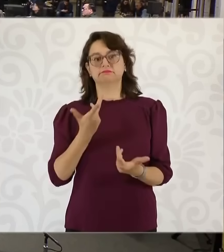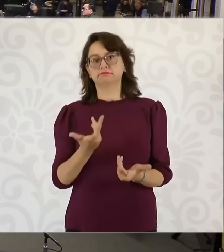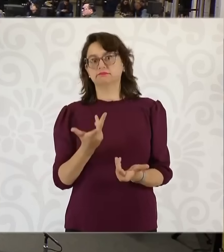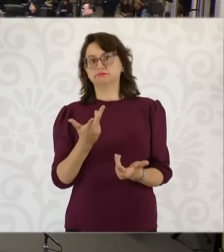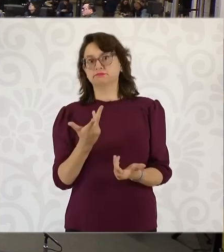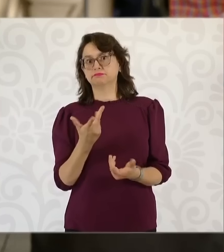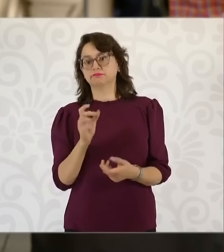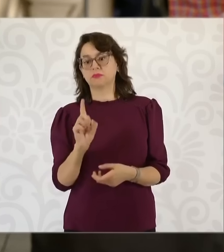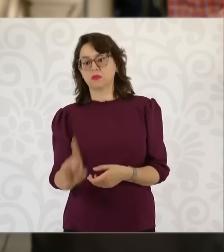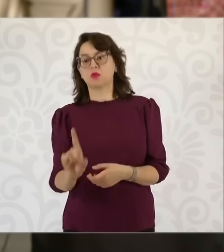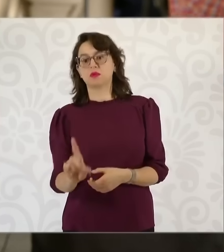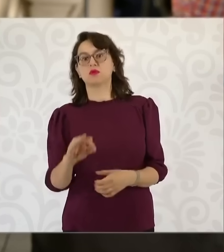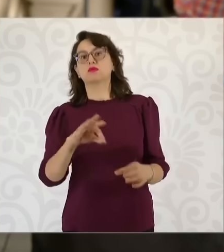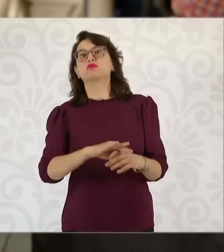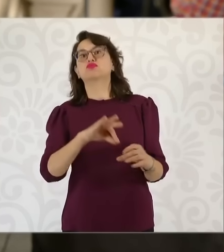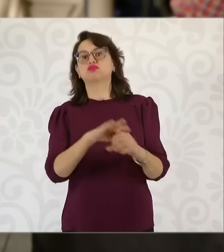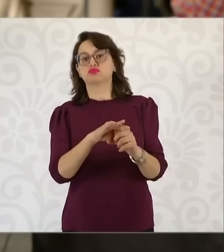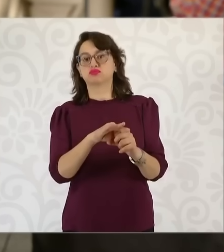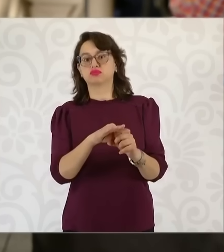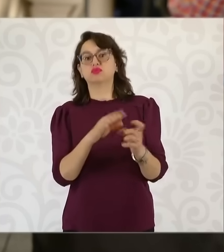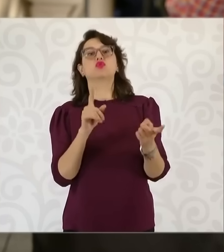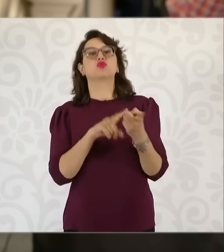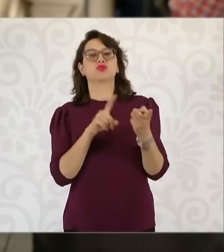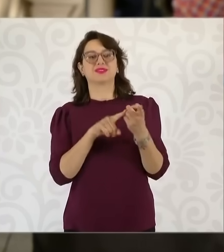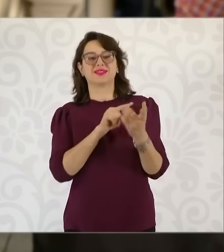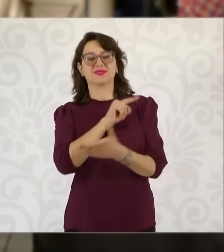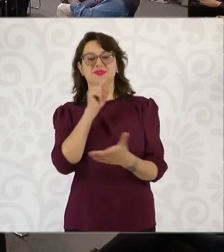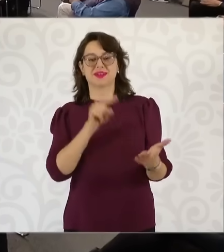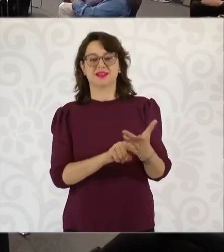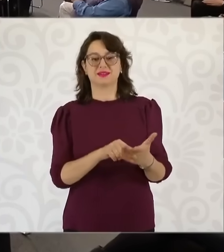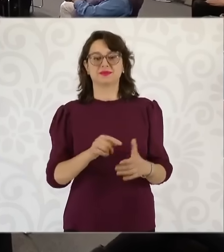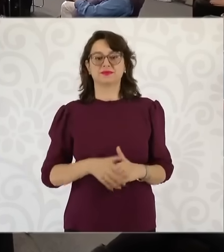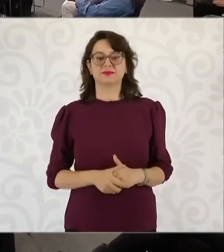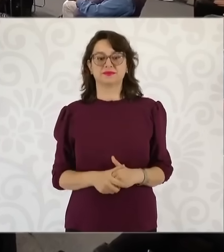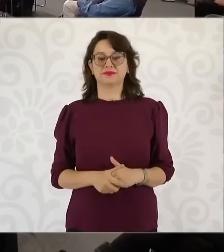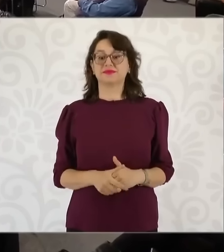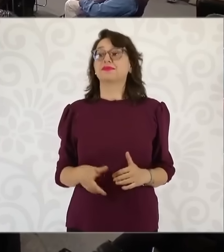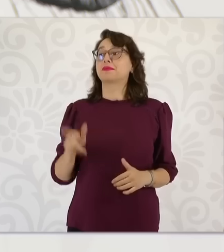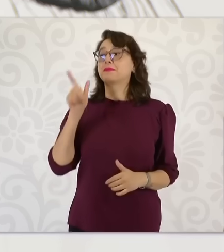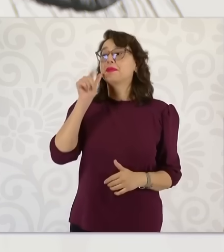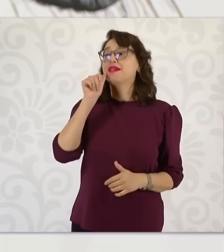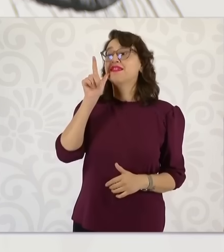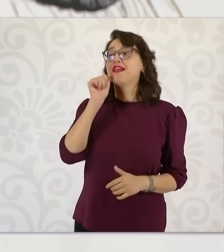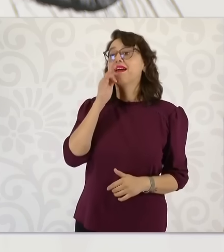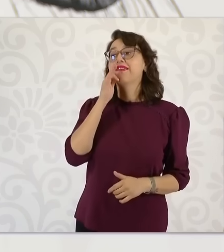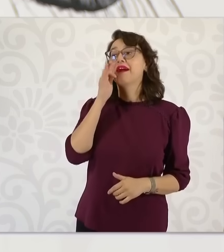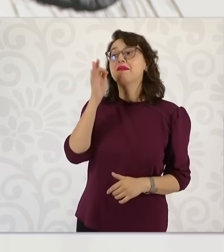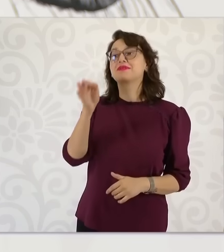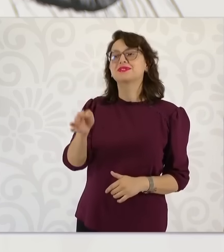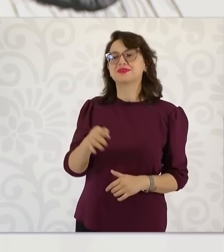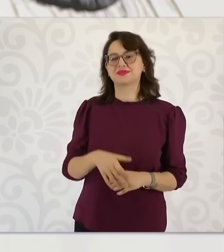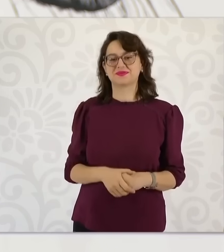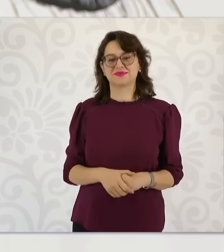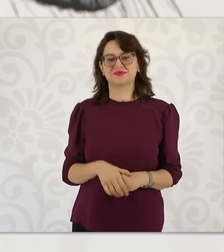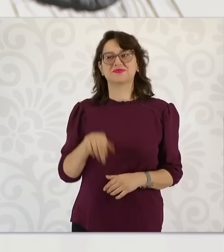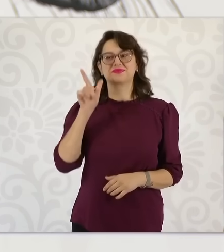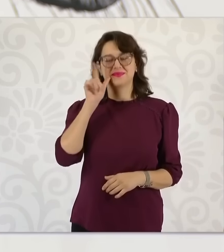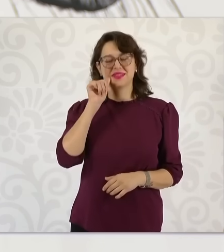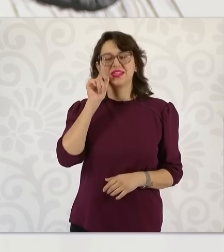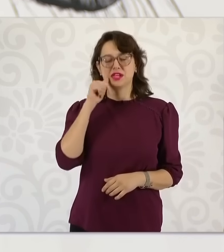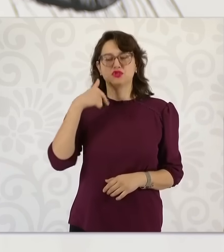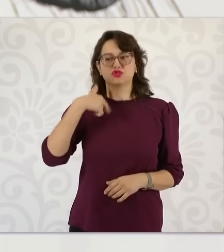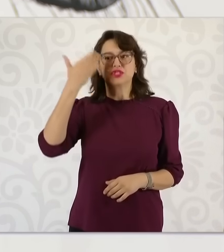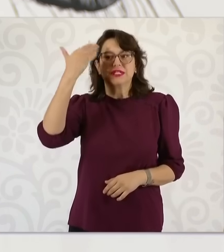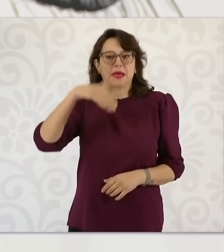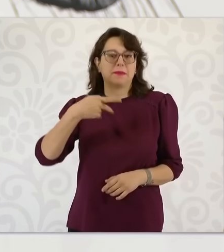voto este domingo, si nos lo puede compartir, si ya lo tiene el dato. Se los doy mañana. Okay. Para traerles la dirección. Sí sé dónde